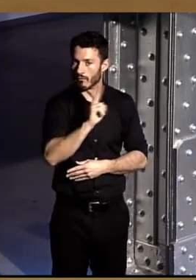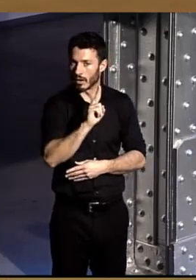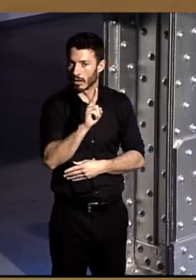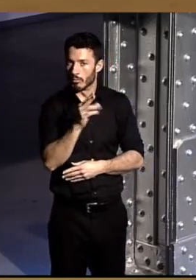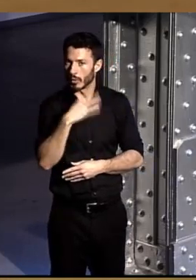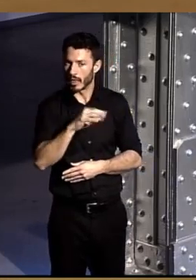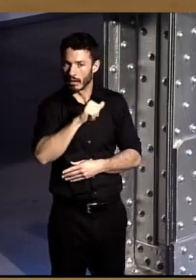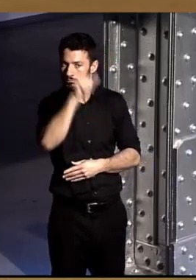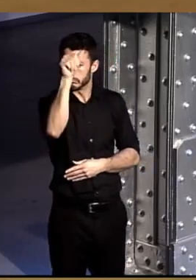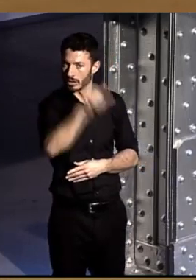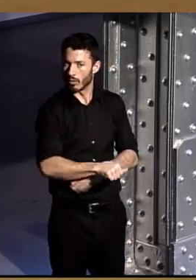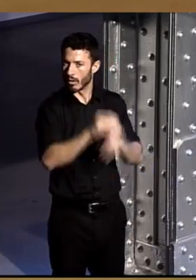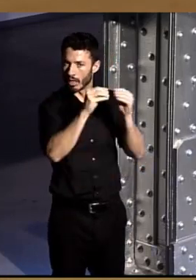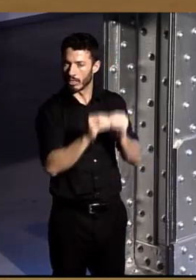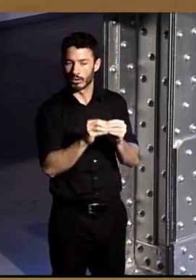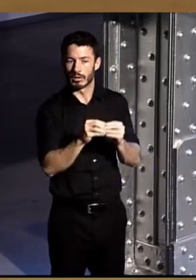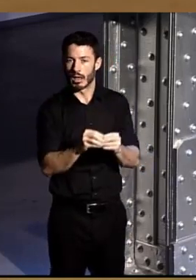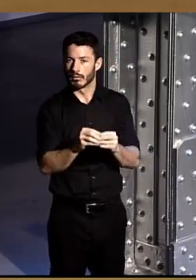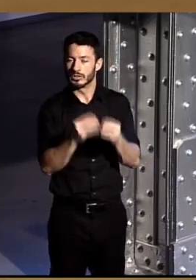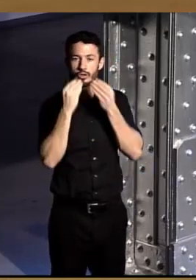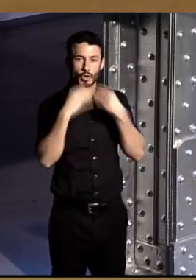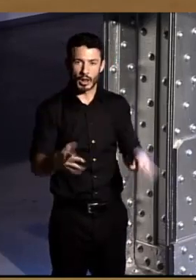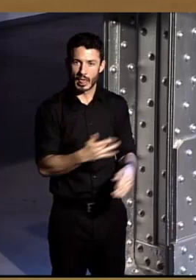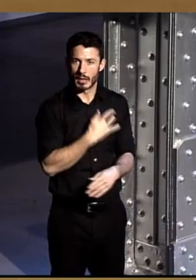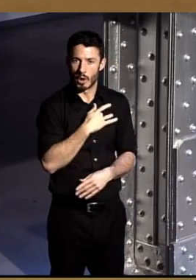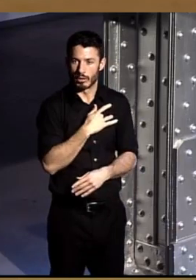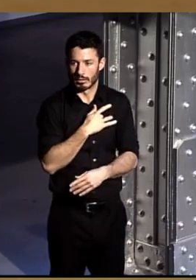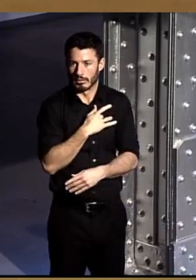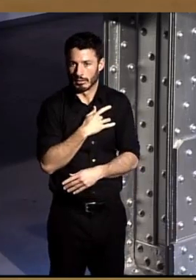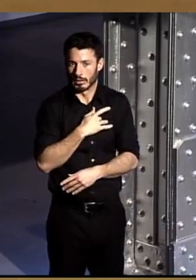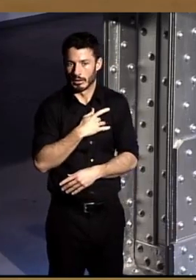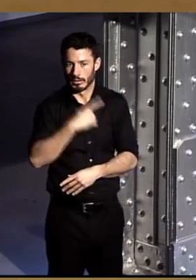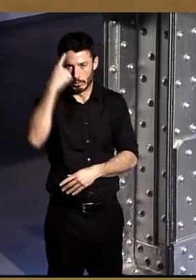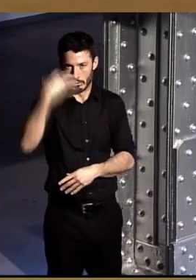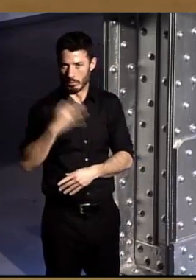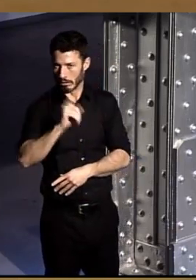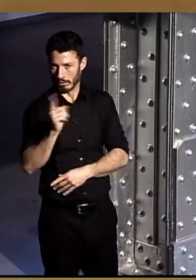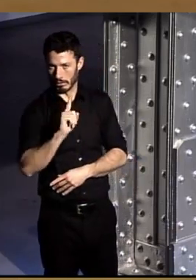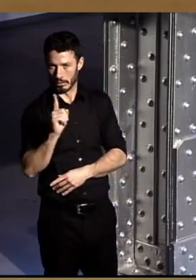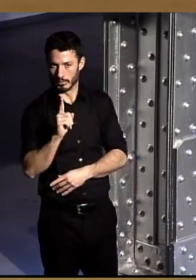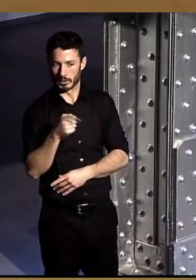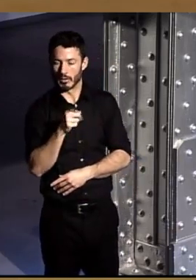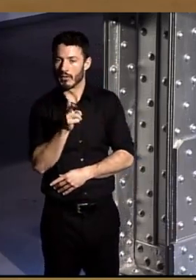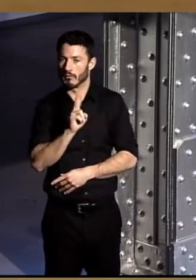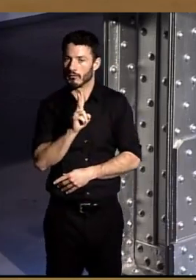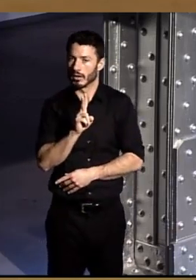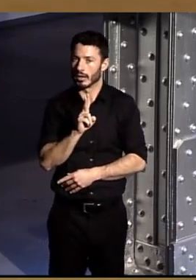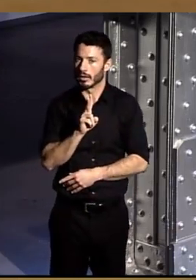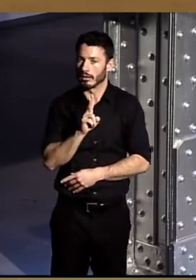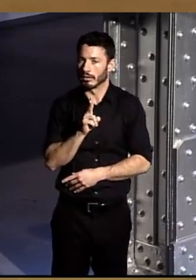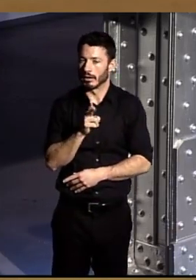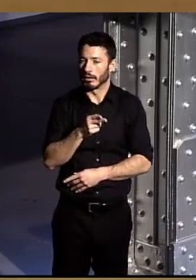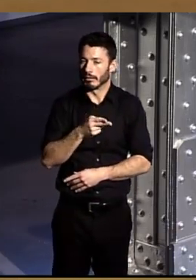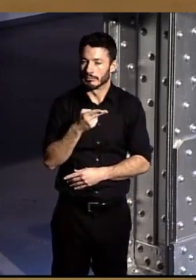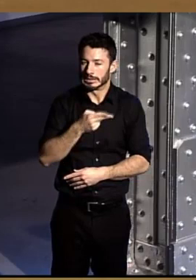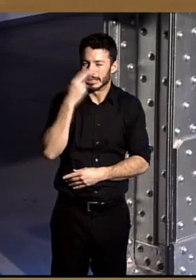historia de amor cogida por los pelos, poco creíble, en la que lo único que le hubiera importado es contar el barco, de